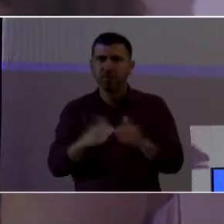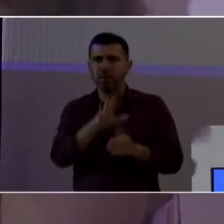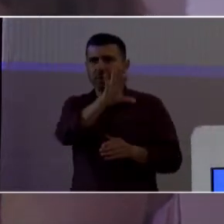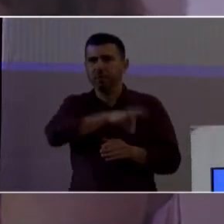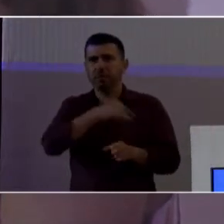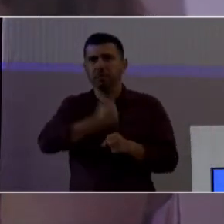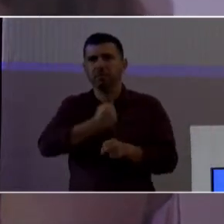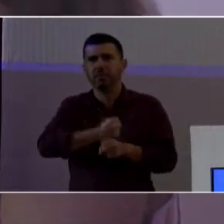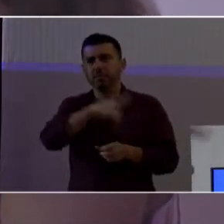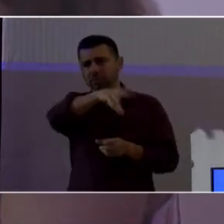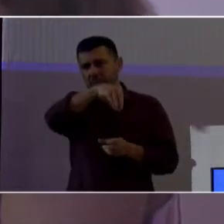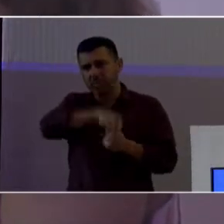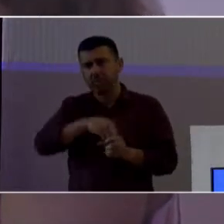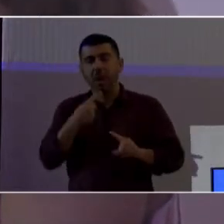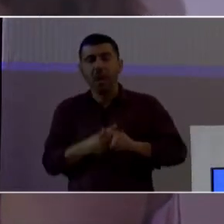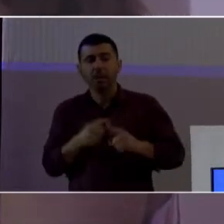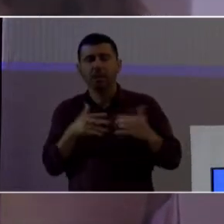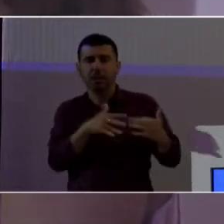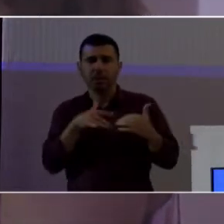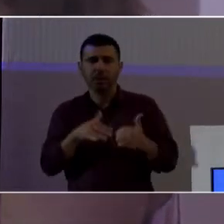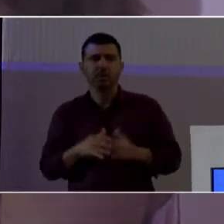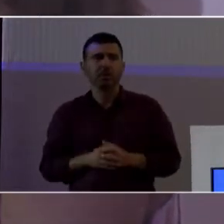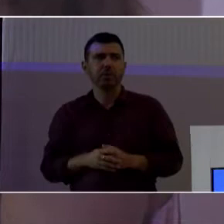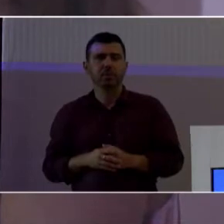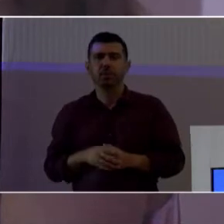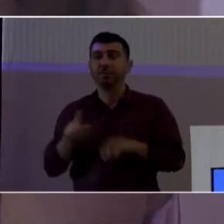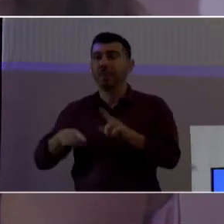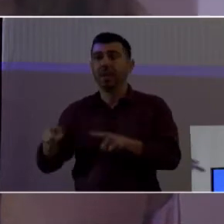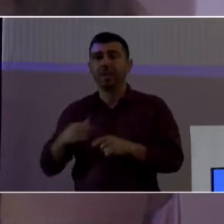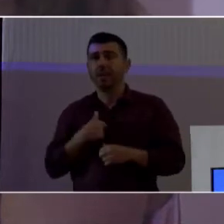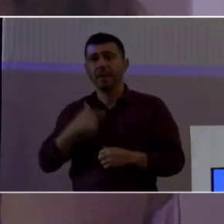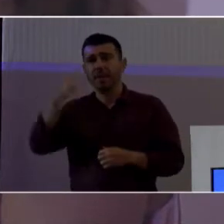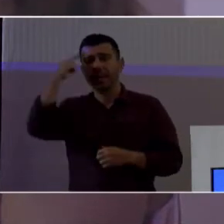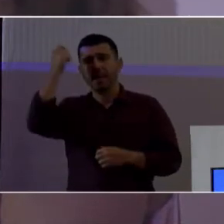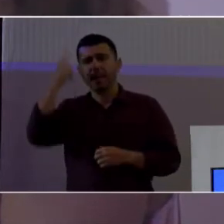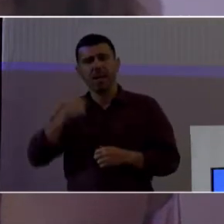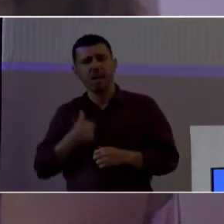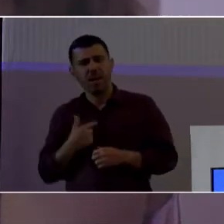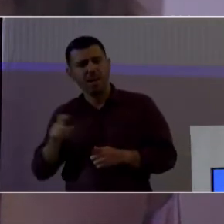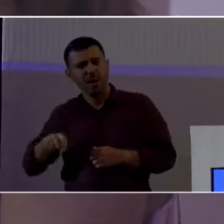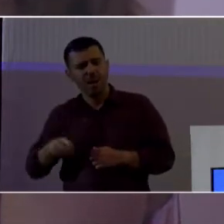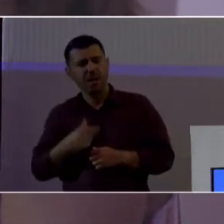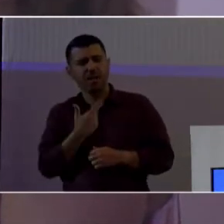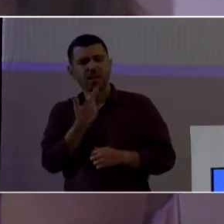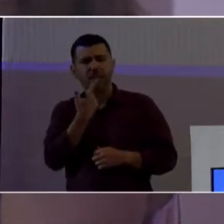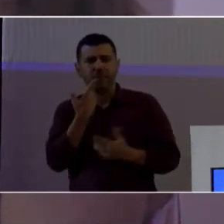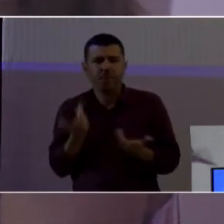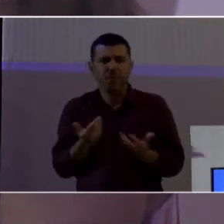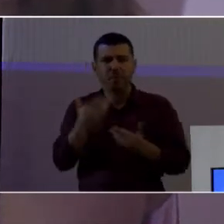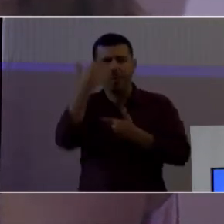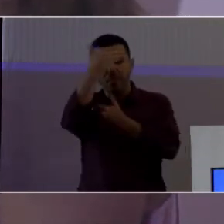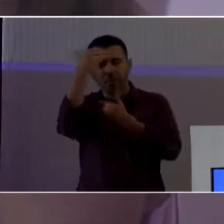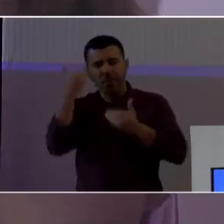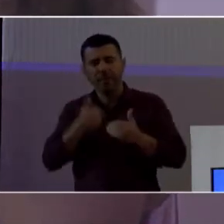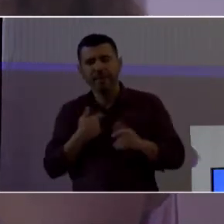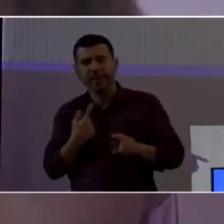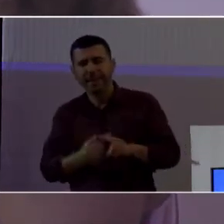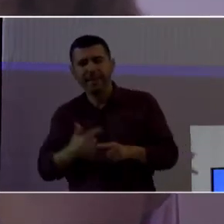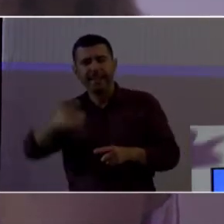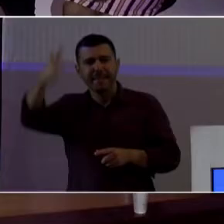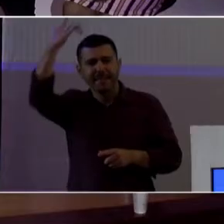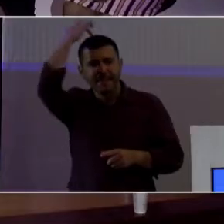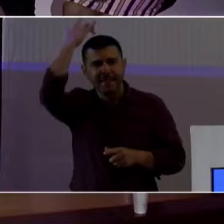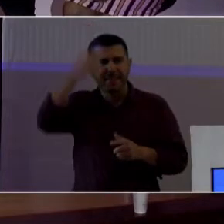veces, si no nos insisten, de pronto no nos damos cuenta de la necesidad de participar. Pensamos que hay otras empresas,